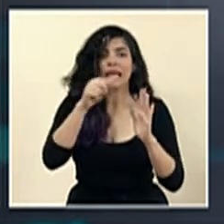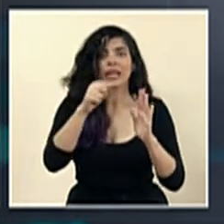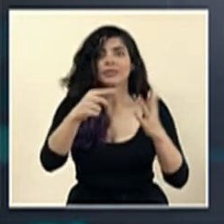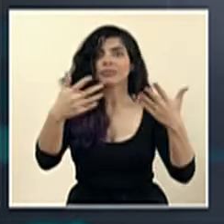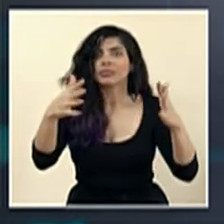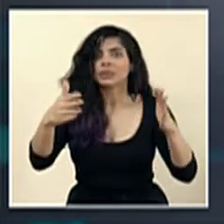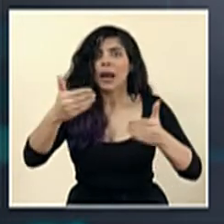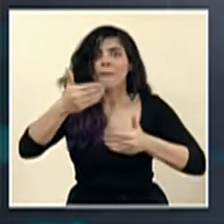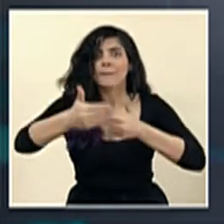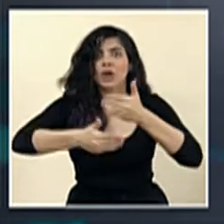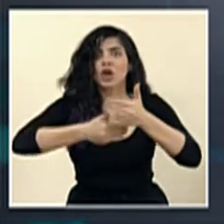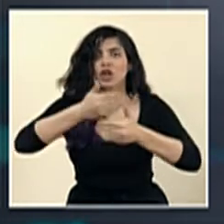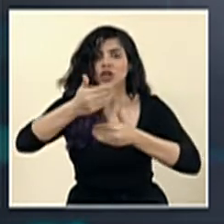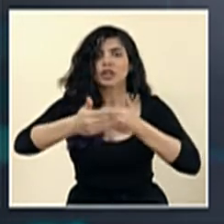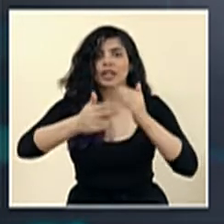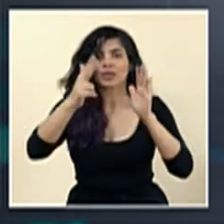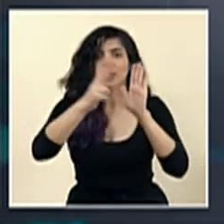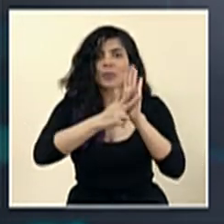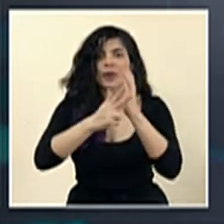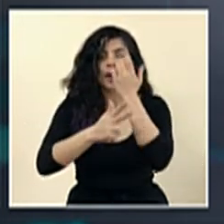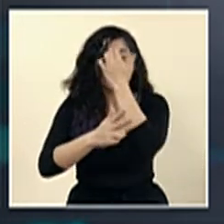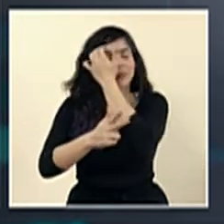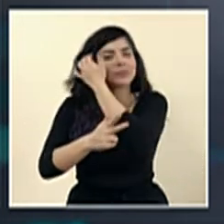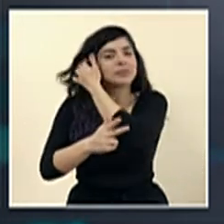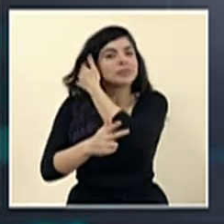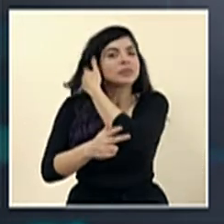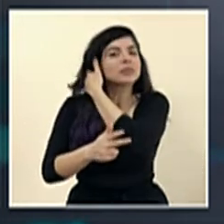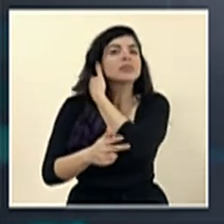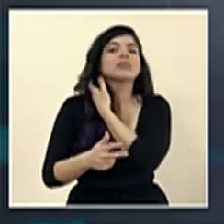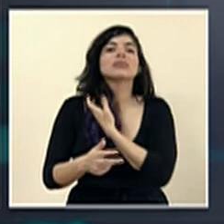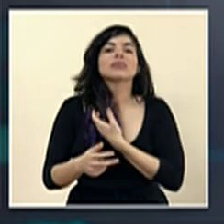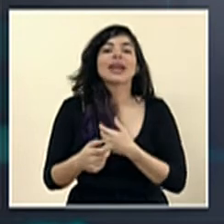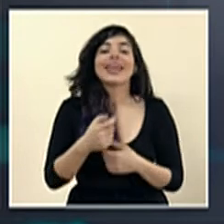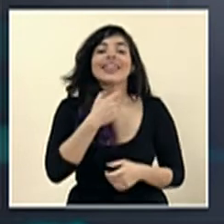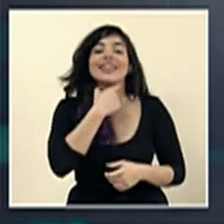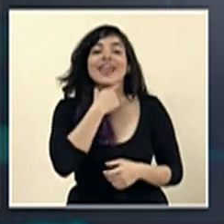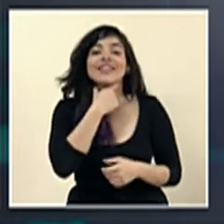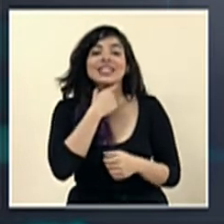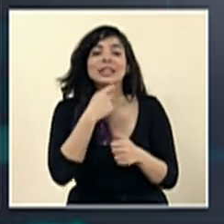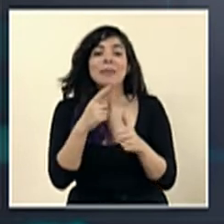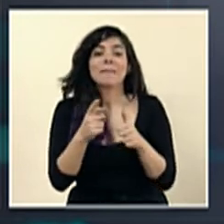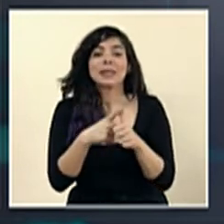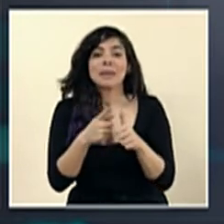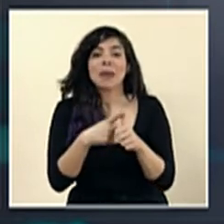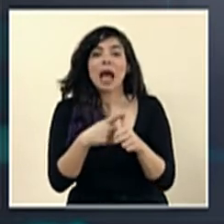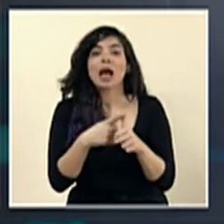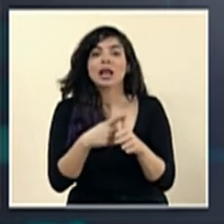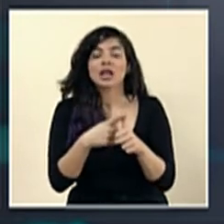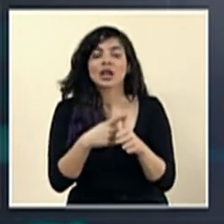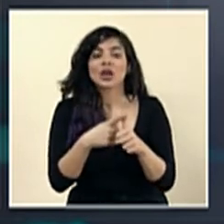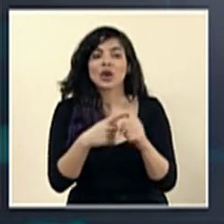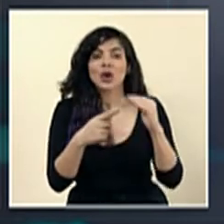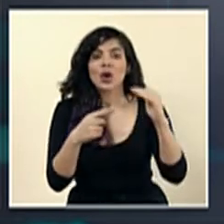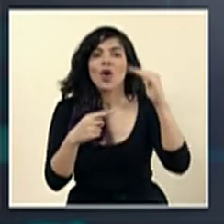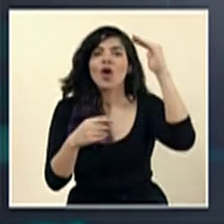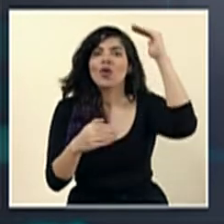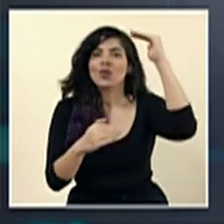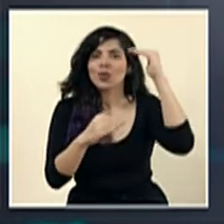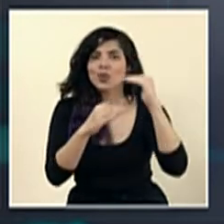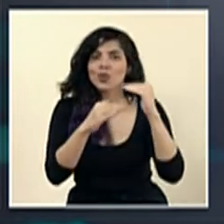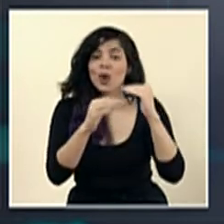está en proceso el corte. Eso nos reduce el déficit primario a los montos que ustedes ven ahí, de